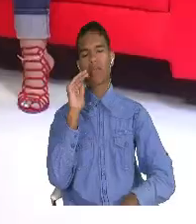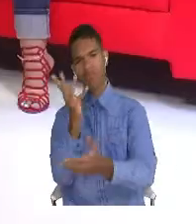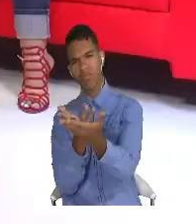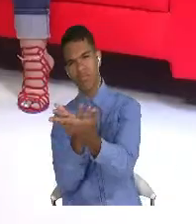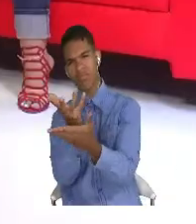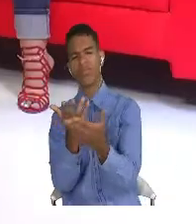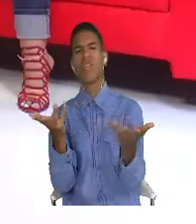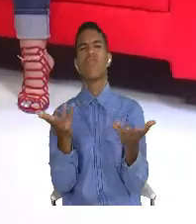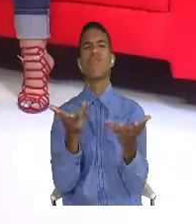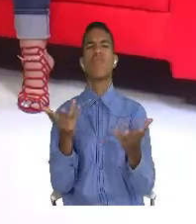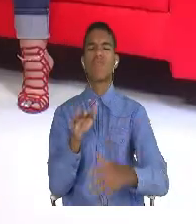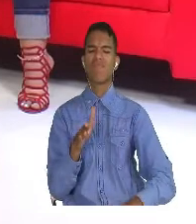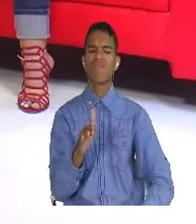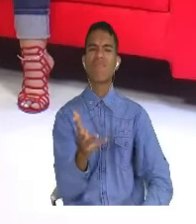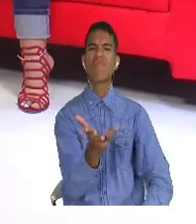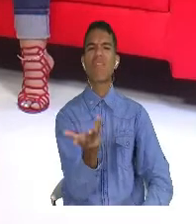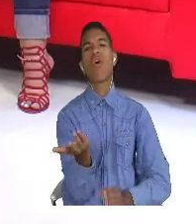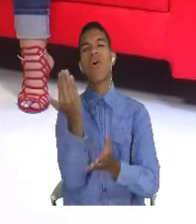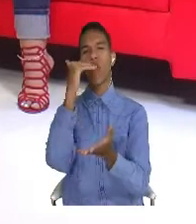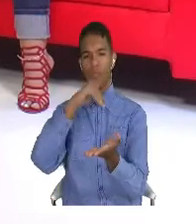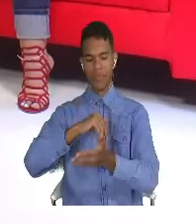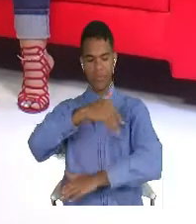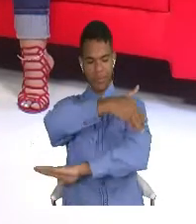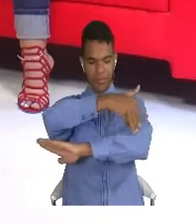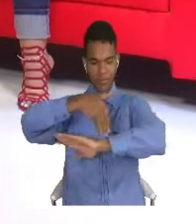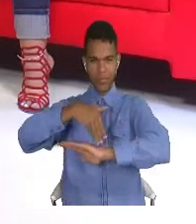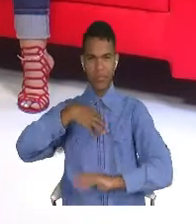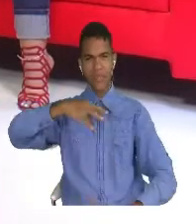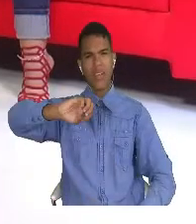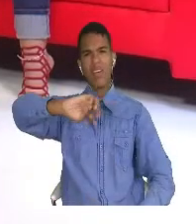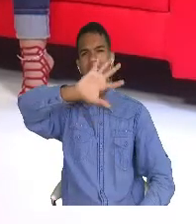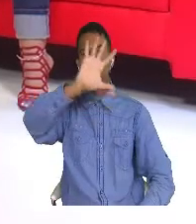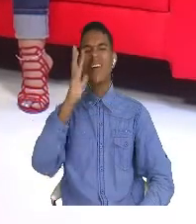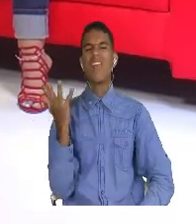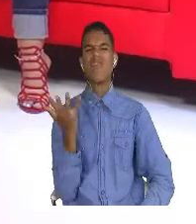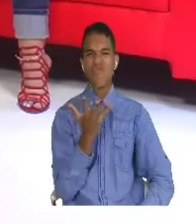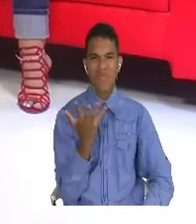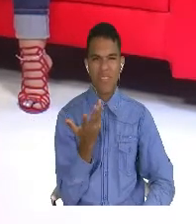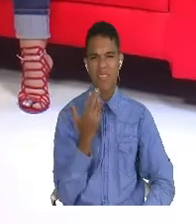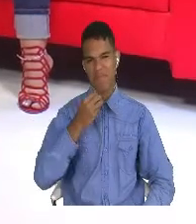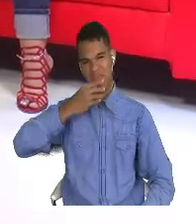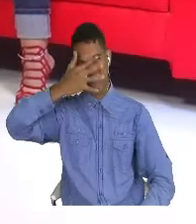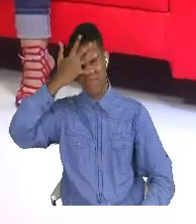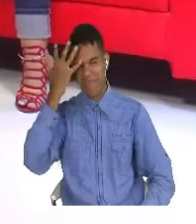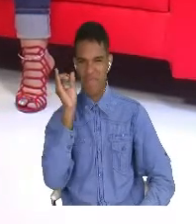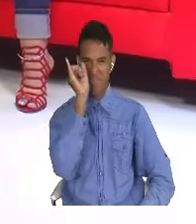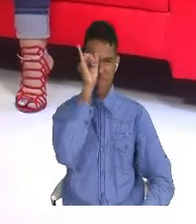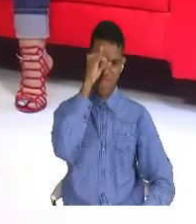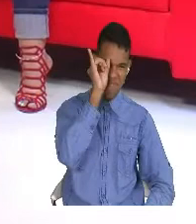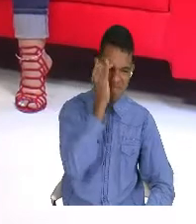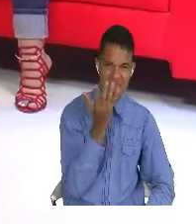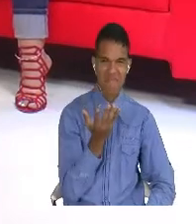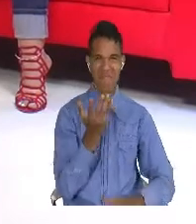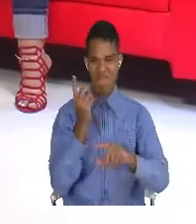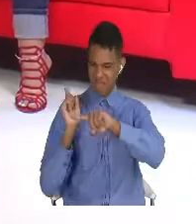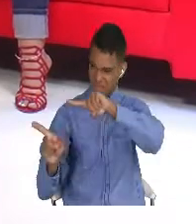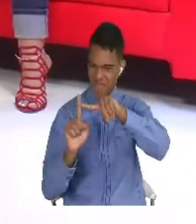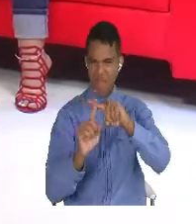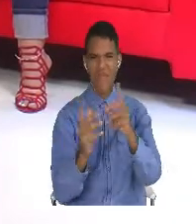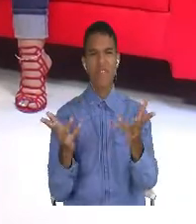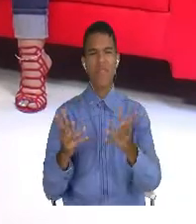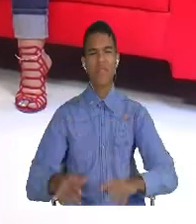dónde hay que dirigirse nuevamente para que ellos tengan muy claro a dónde es, las redes, el portafolio de servicios de ustedes, dónde lo pueden encontrar. Bueno,